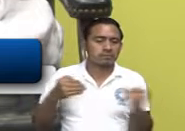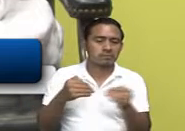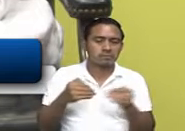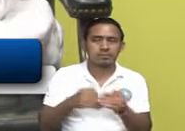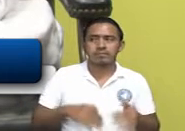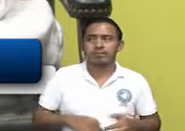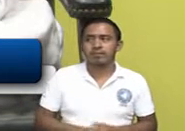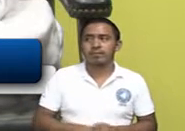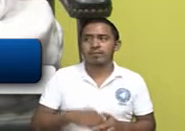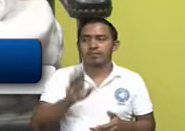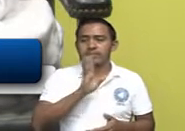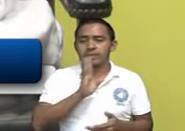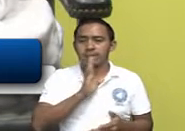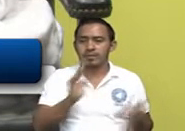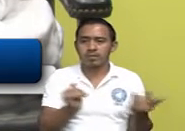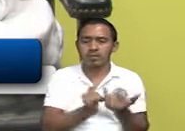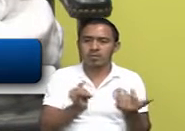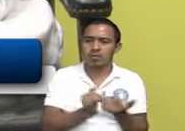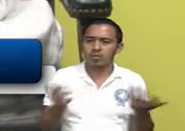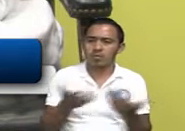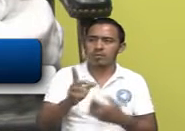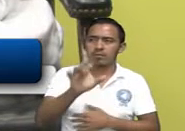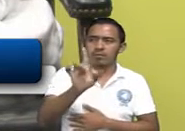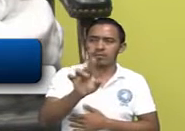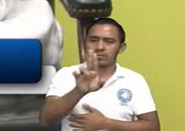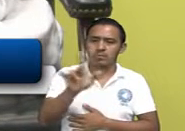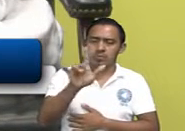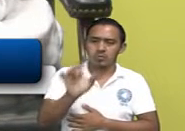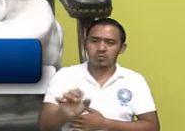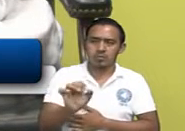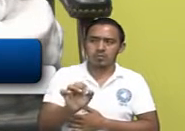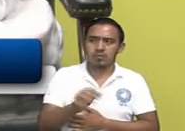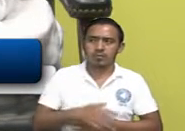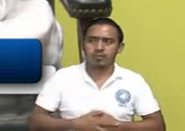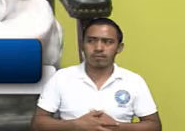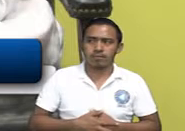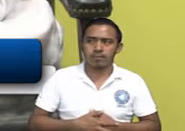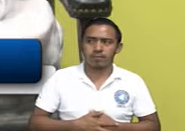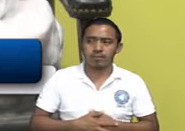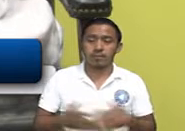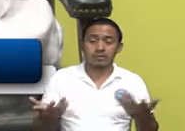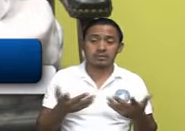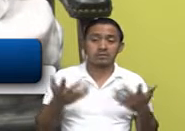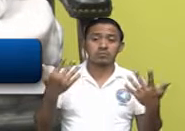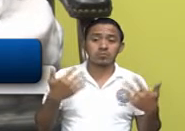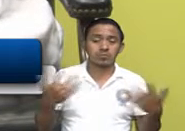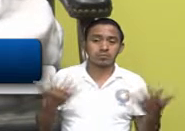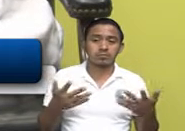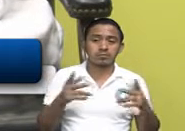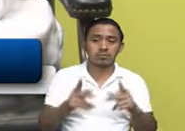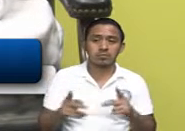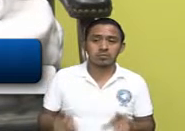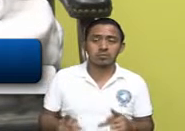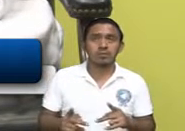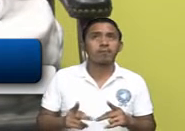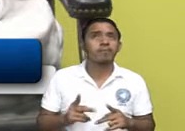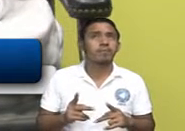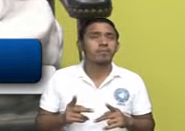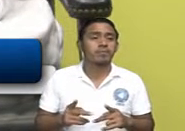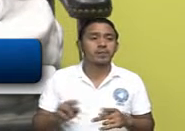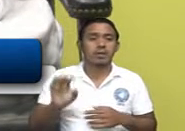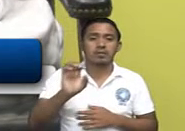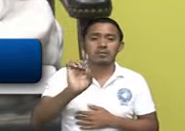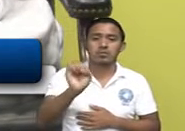Y hablando del duelo, pues también es interesante hablar del duelo por un intento, por un suicida, pues, porque al final